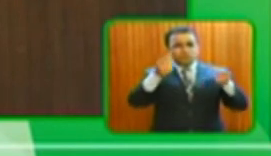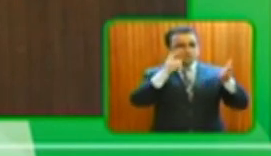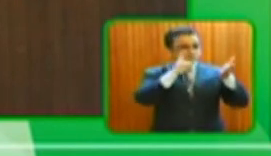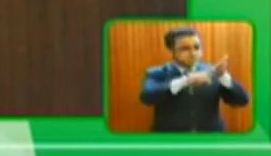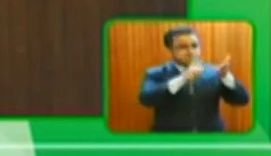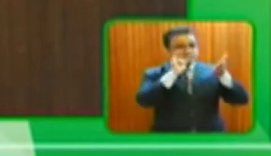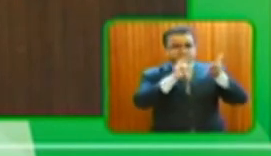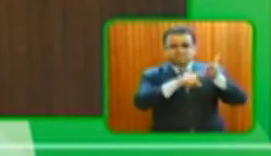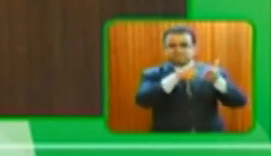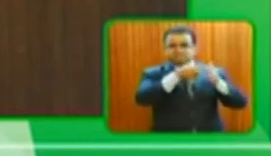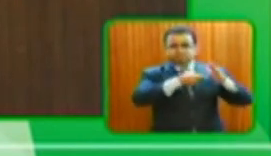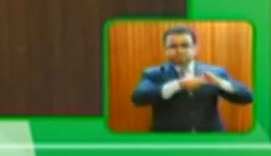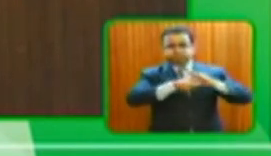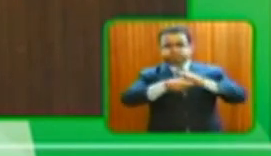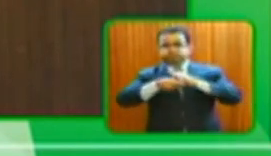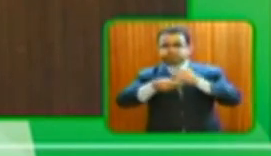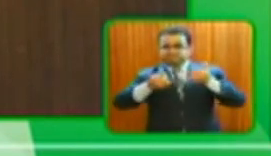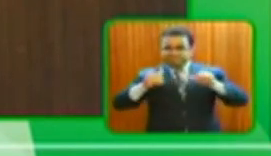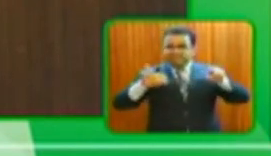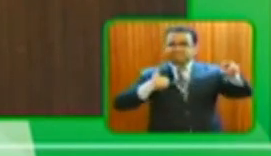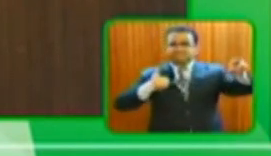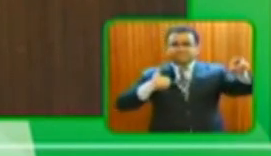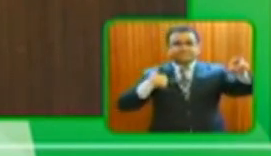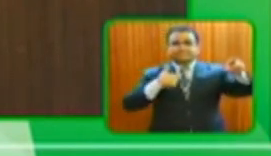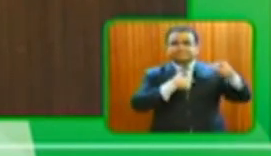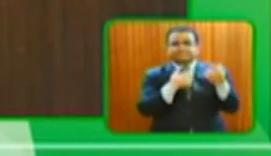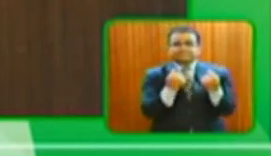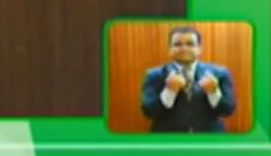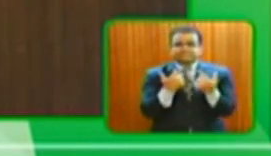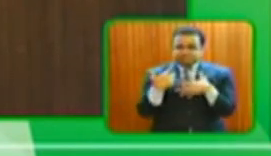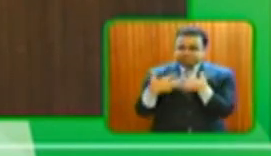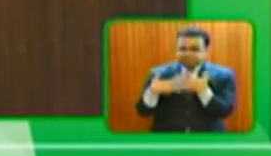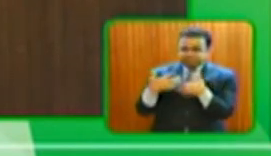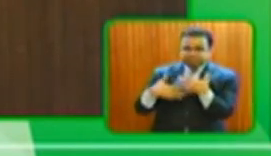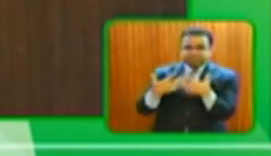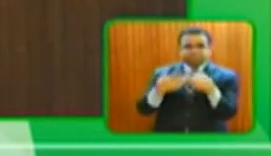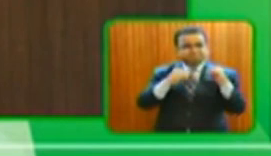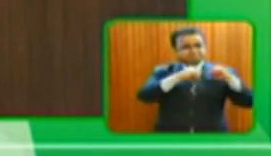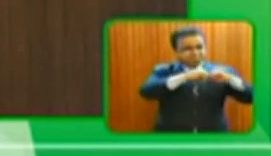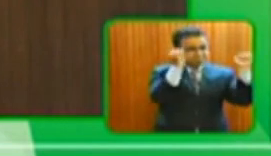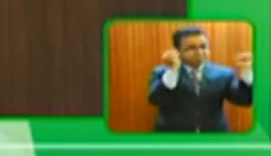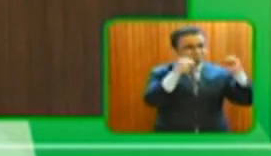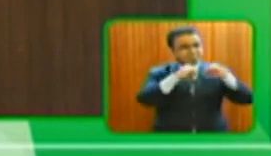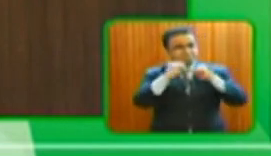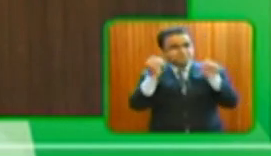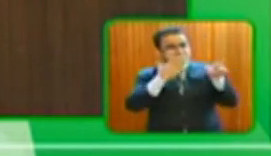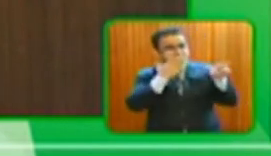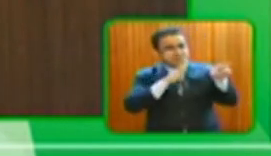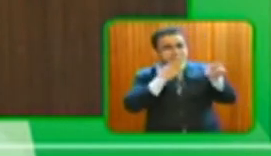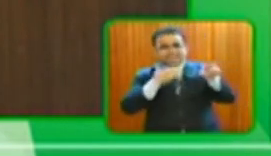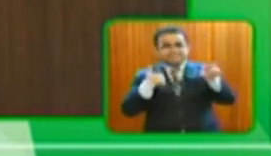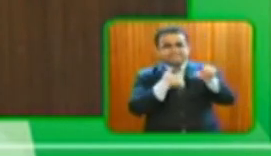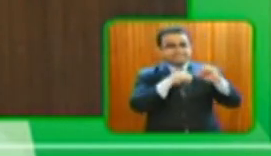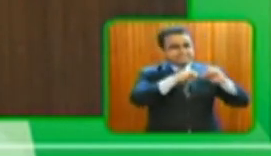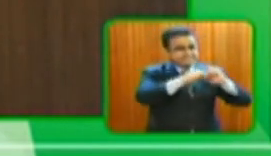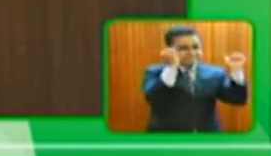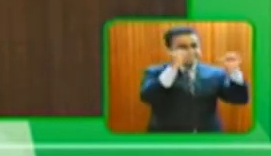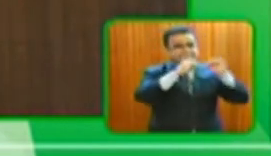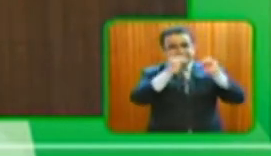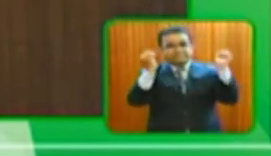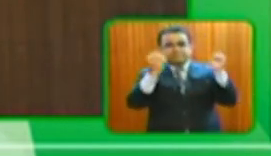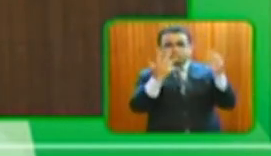Nos toca seguir encaminando los esfuerzos para desterrar las prácticas malsanas que violentan el